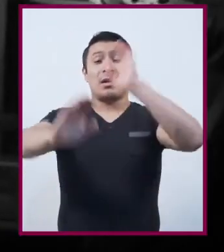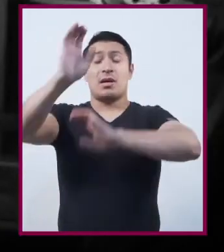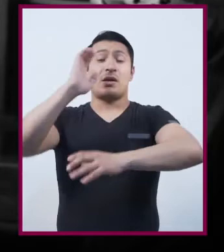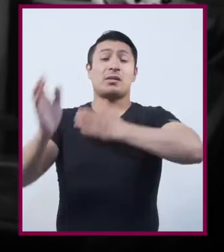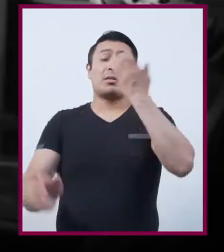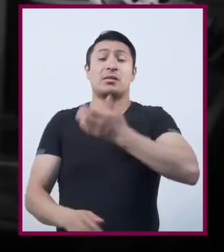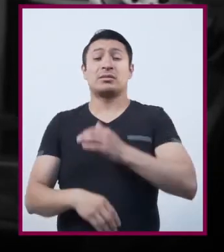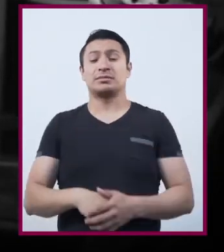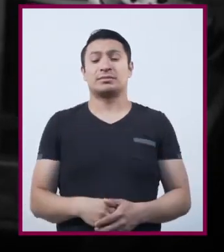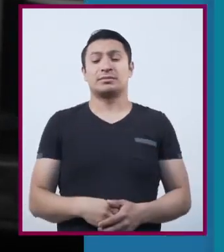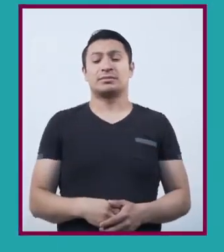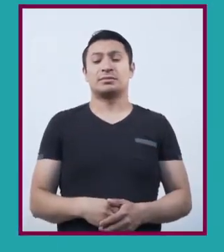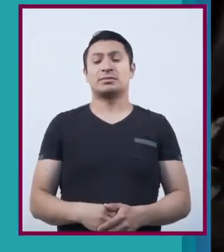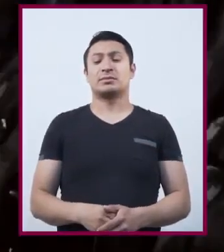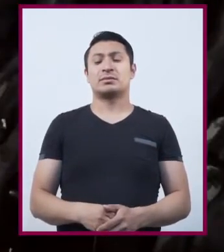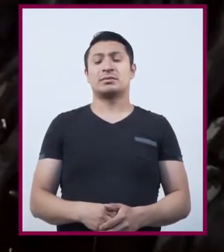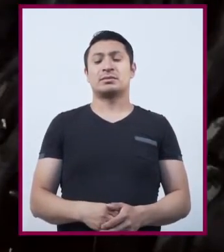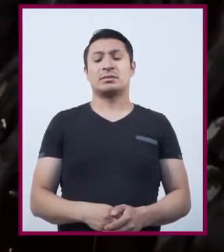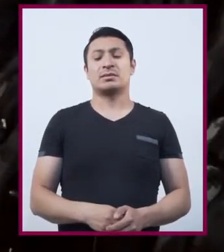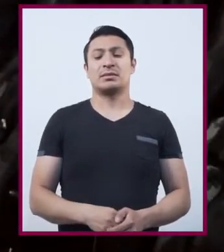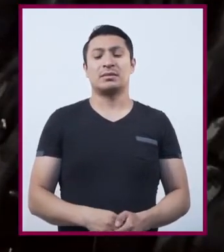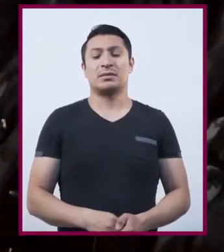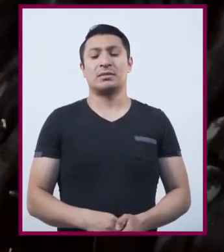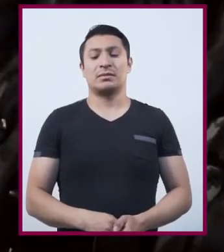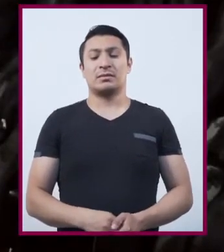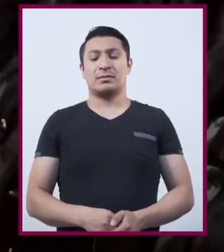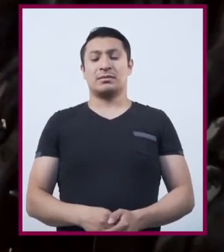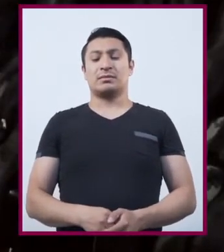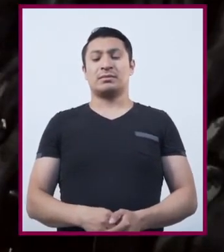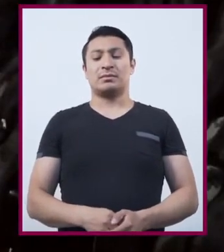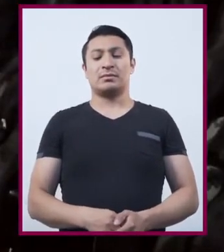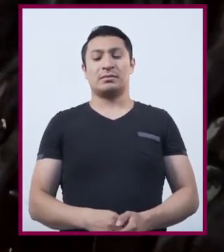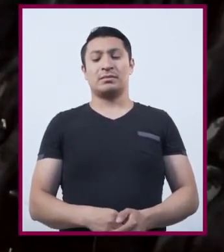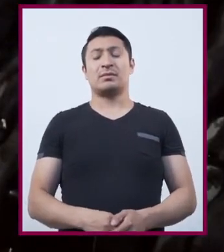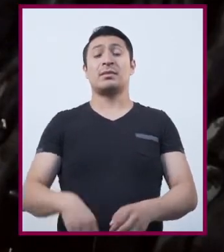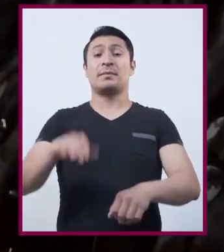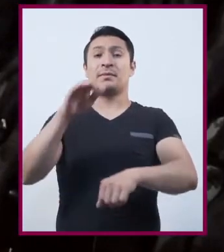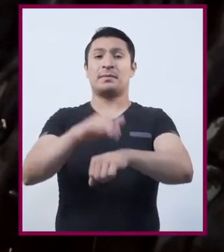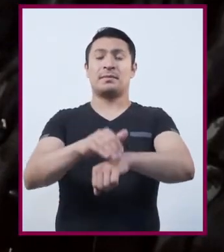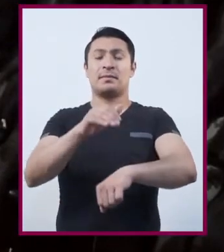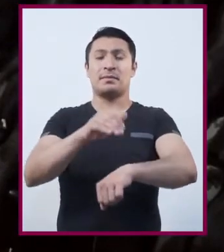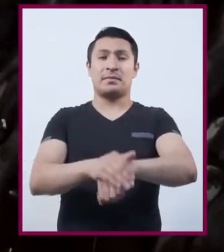hasta los corridos populares. Amigo fiel,